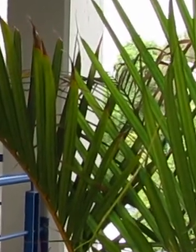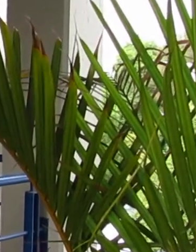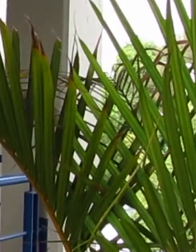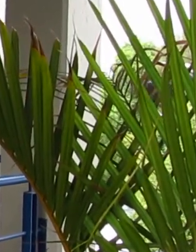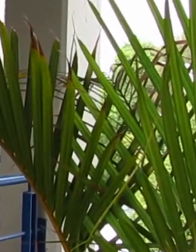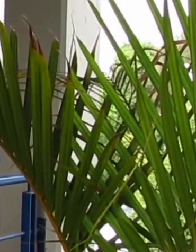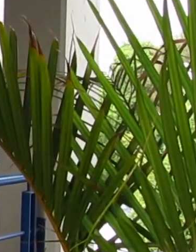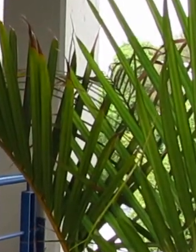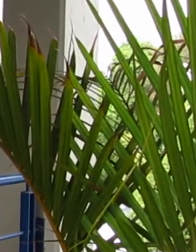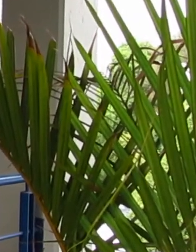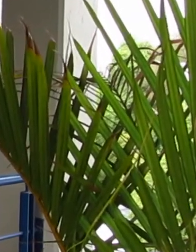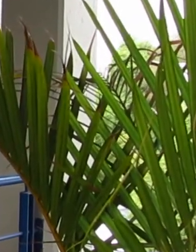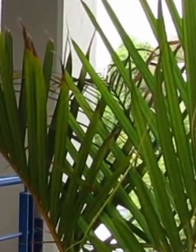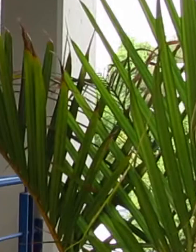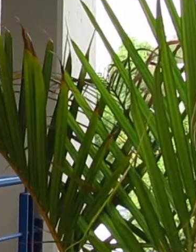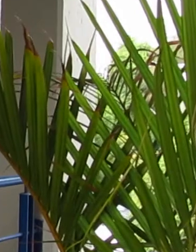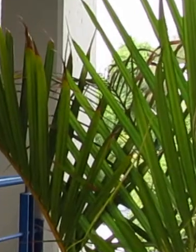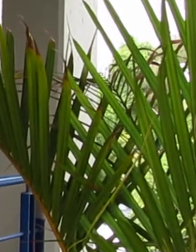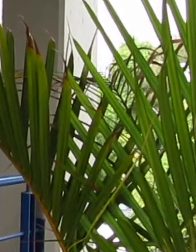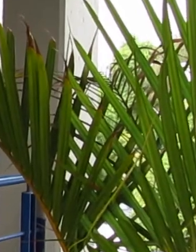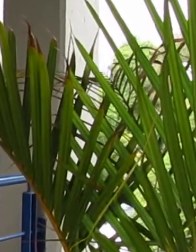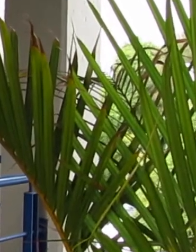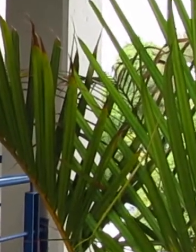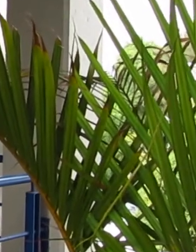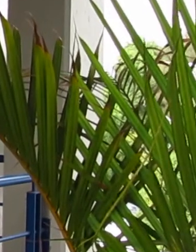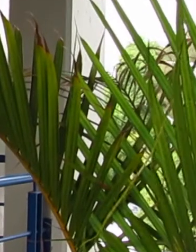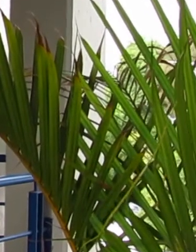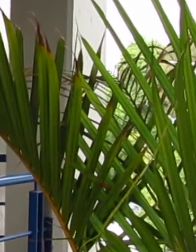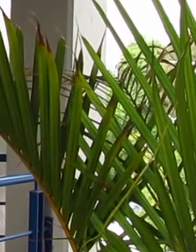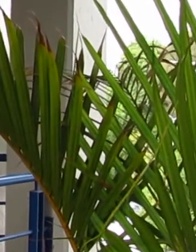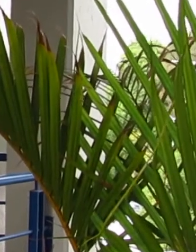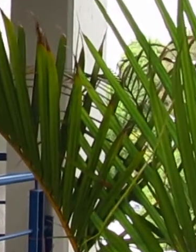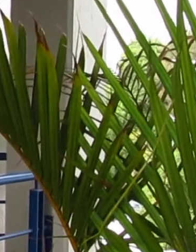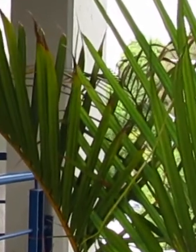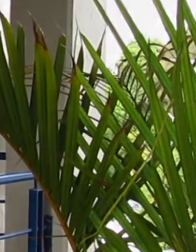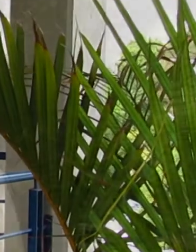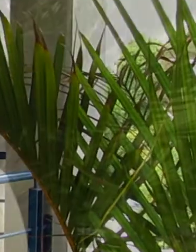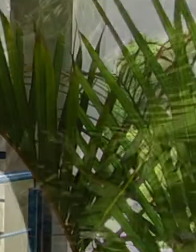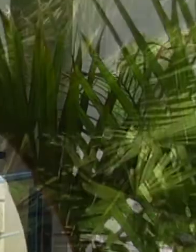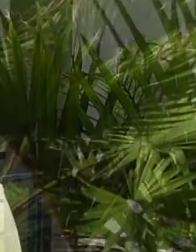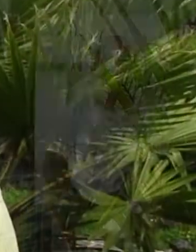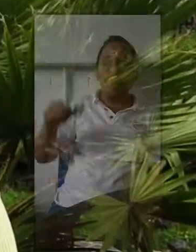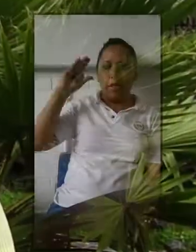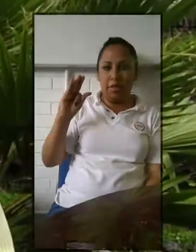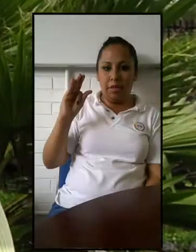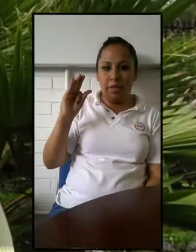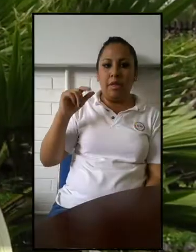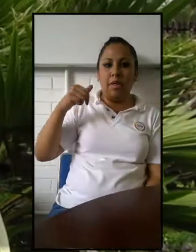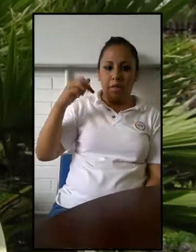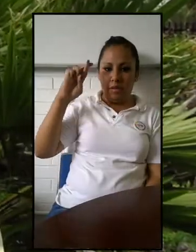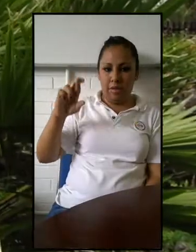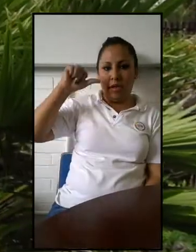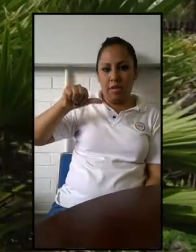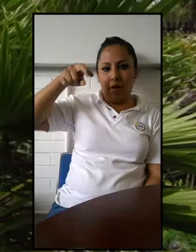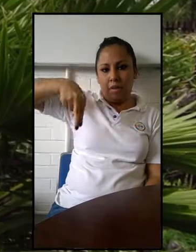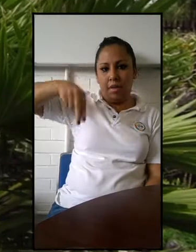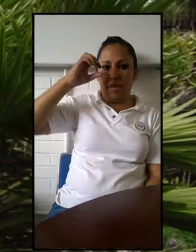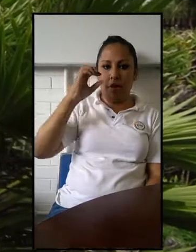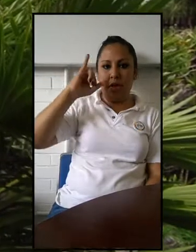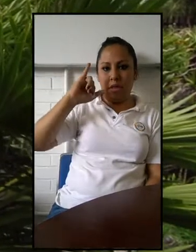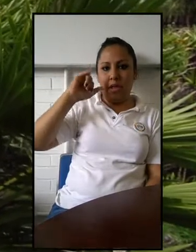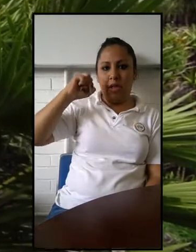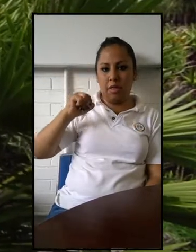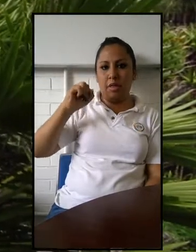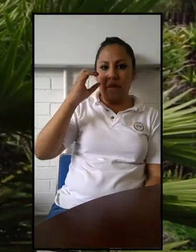de manera holística, más allá de lo biopsicosocial y con un enfoque en los derechos humanos. Reflexionamos acerca de la